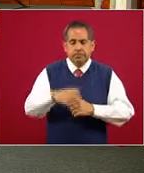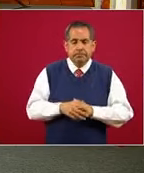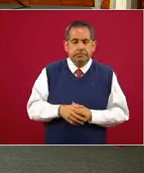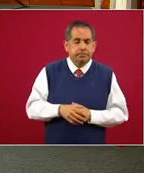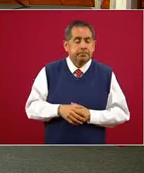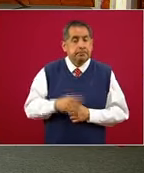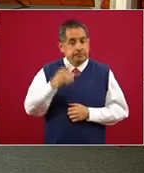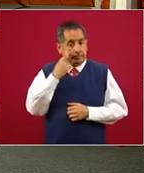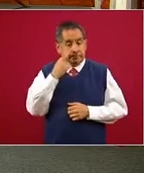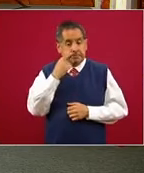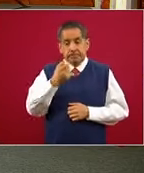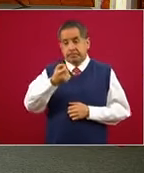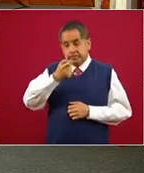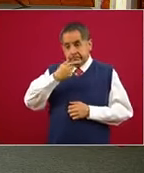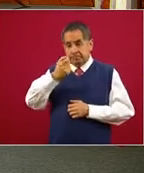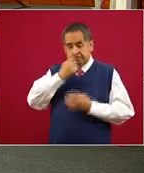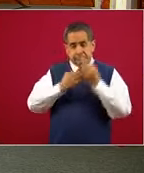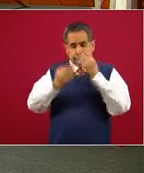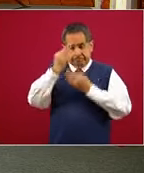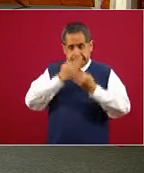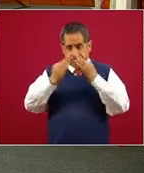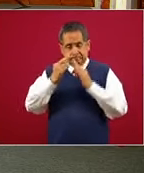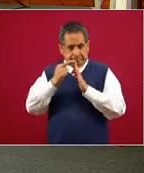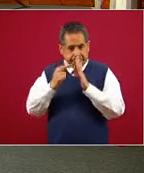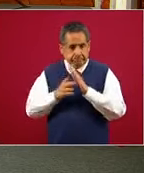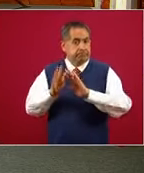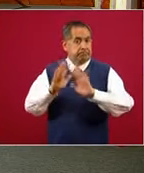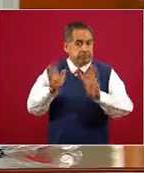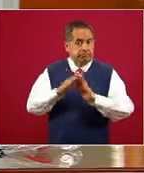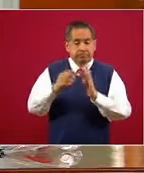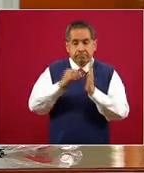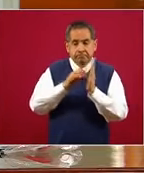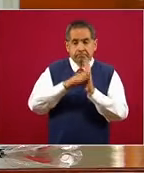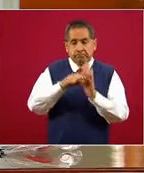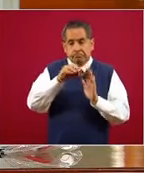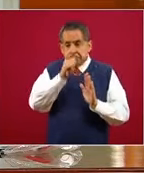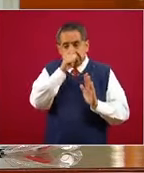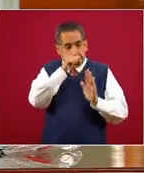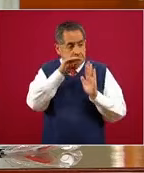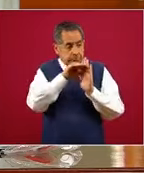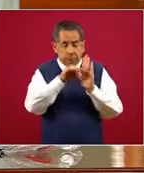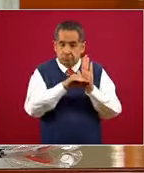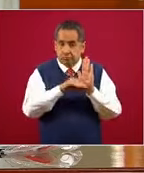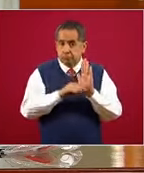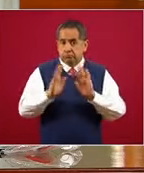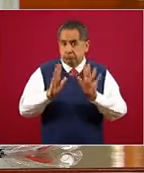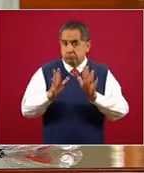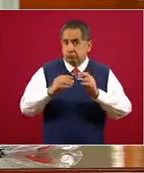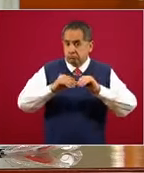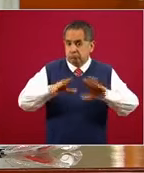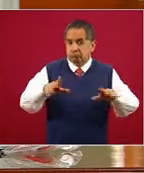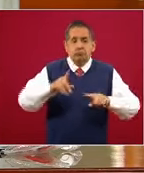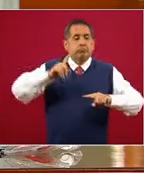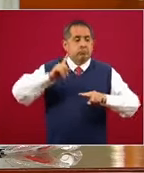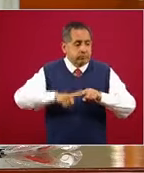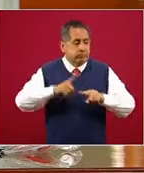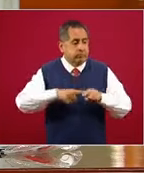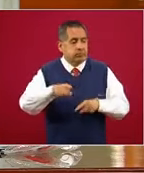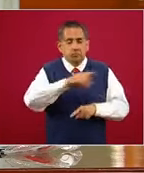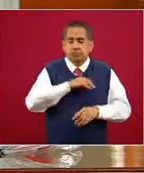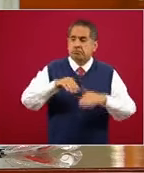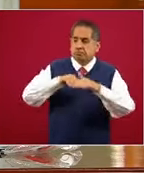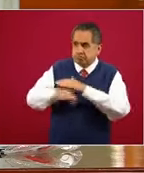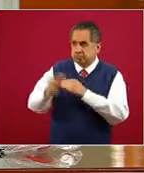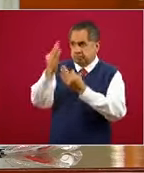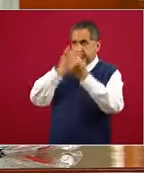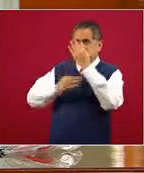los tratamientos, y de hecho está ya publicado cuáles son estas características y cuáles son las personas que podrán ser